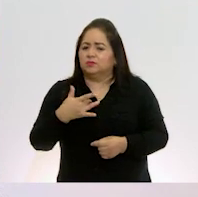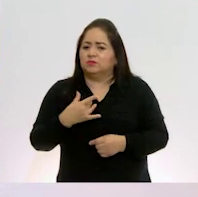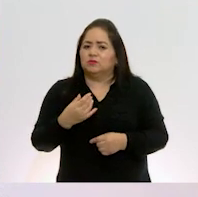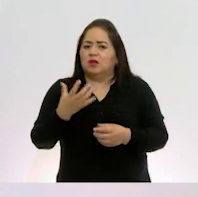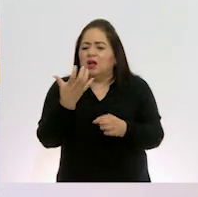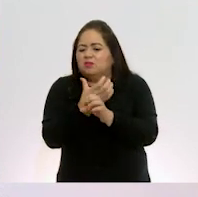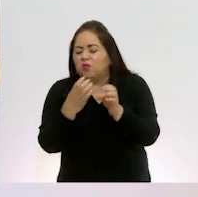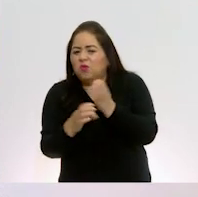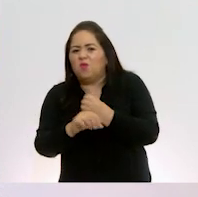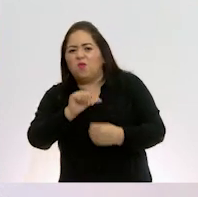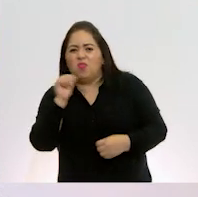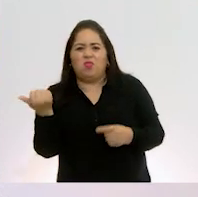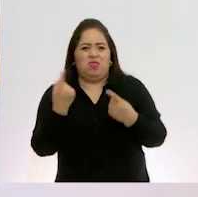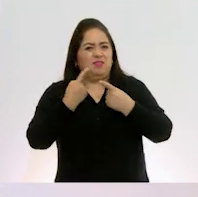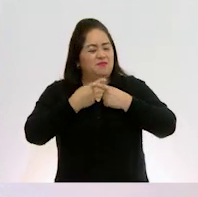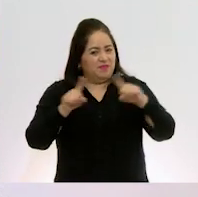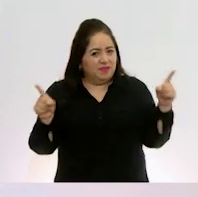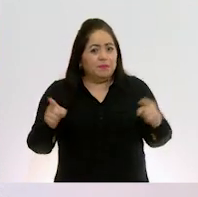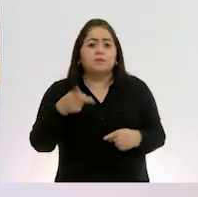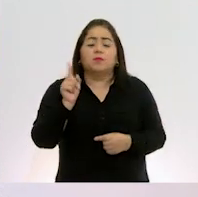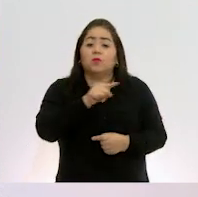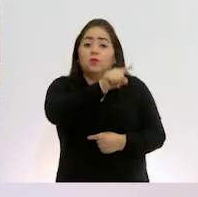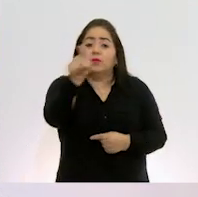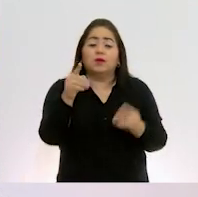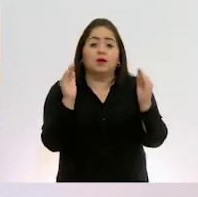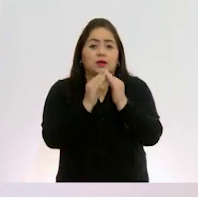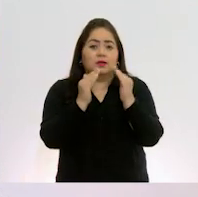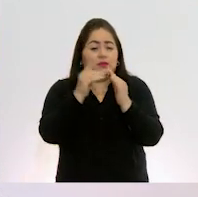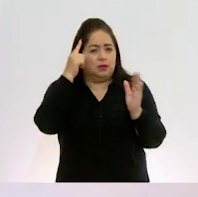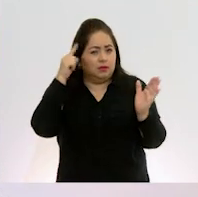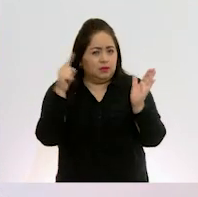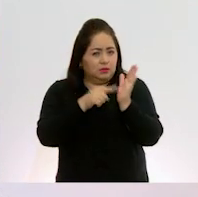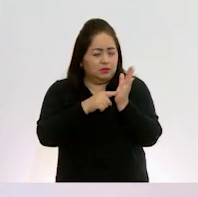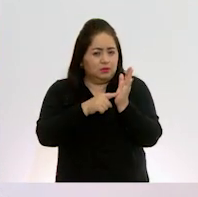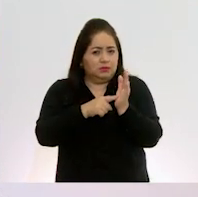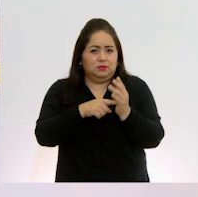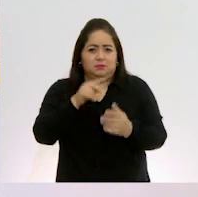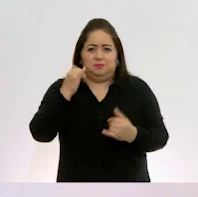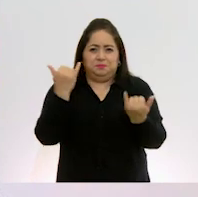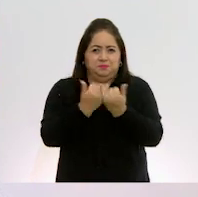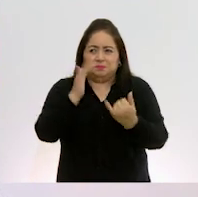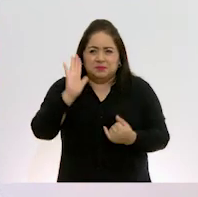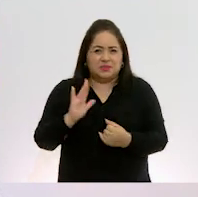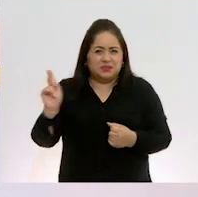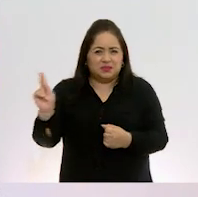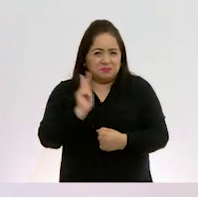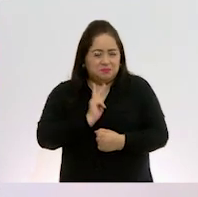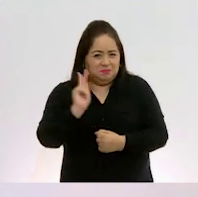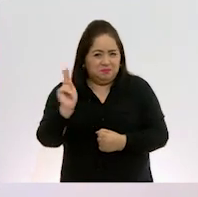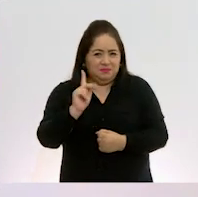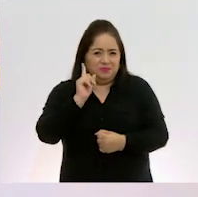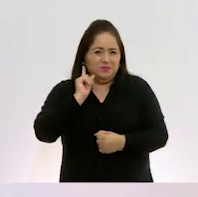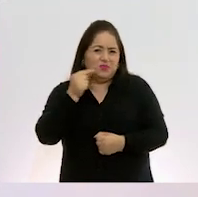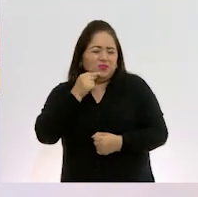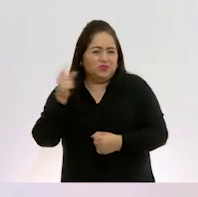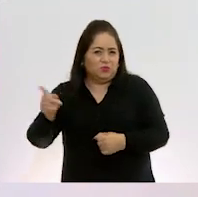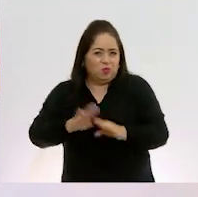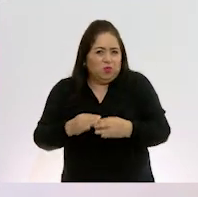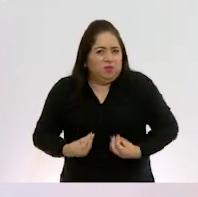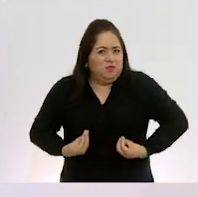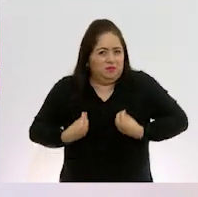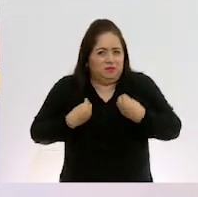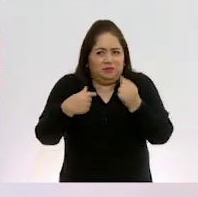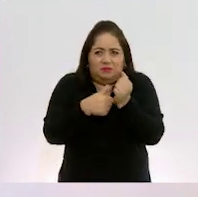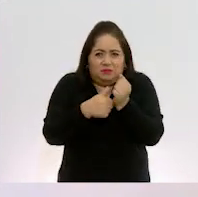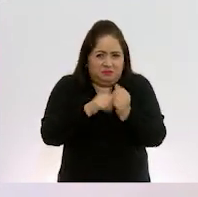hacer cosas diferentes. ¿Y ustedes en casa creen que estemos pasando por una situación similar a la que ella vivió?